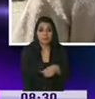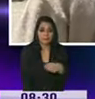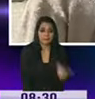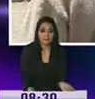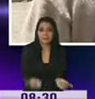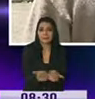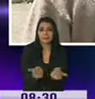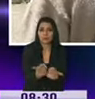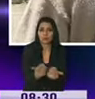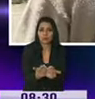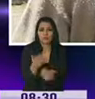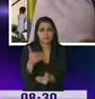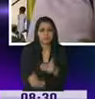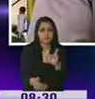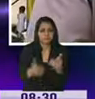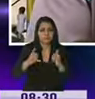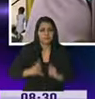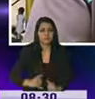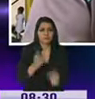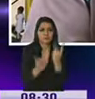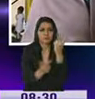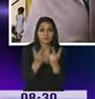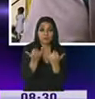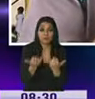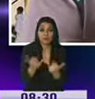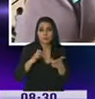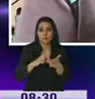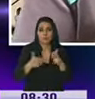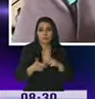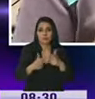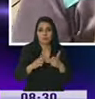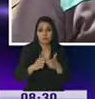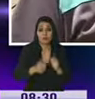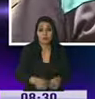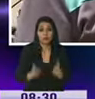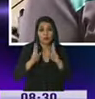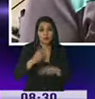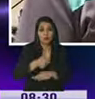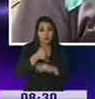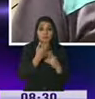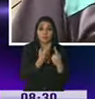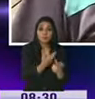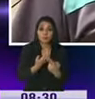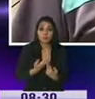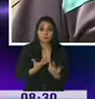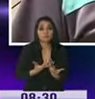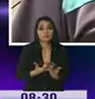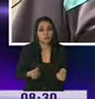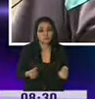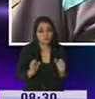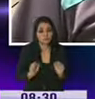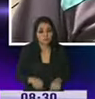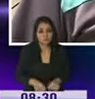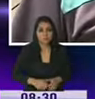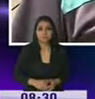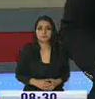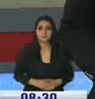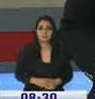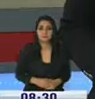basura. Ya seguiremos visitando este barrio. Hoy la problemática, espero que la autoridad nos conteste y nos dé solución a lo largo de estos